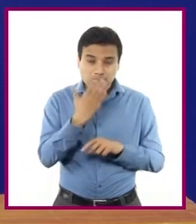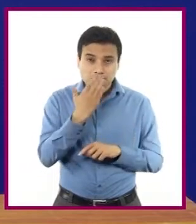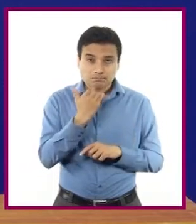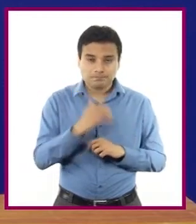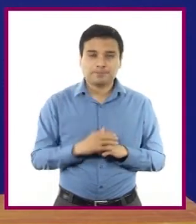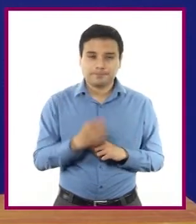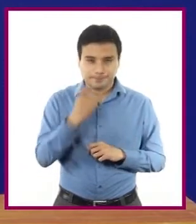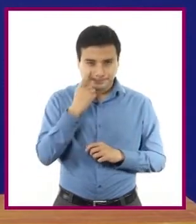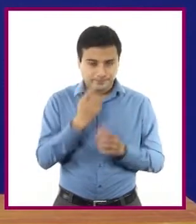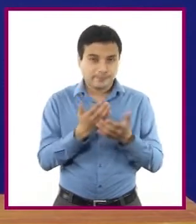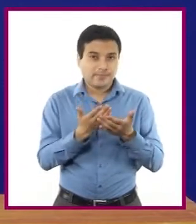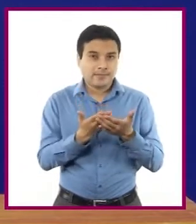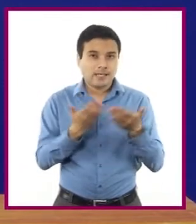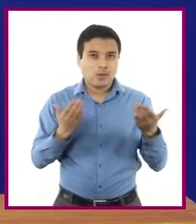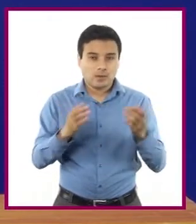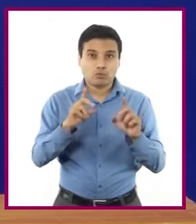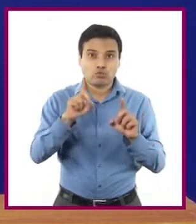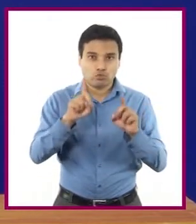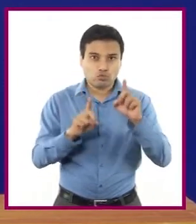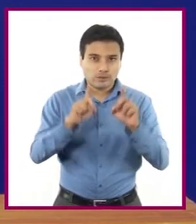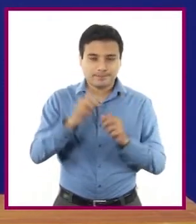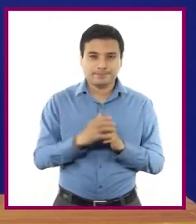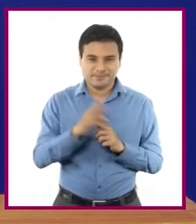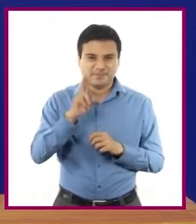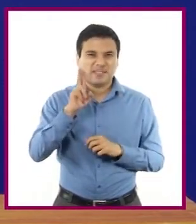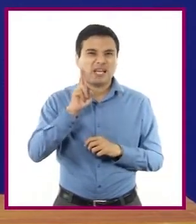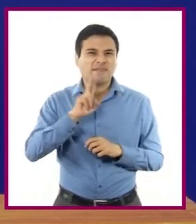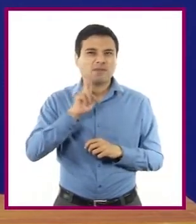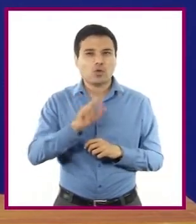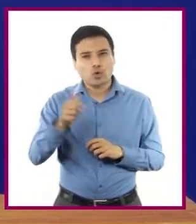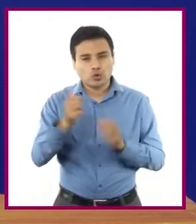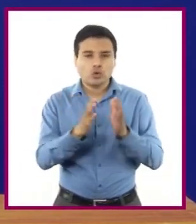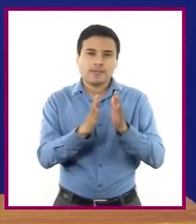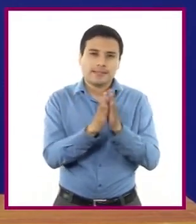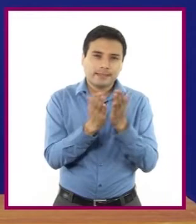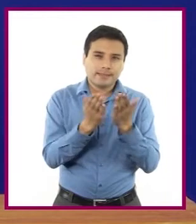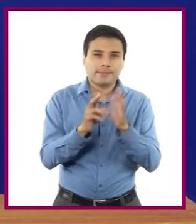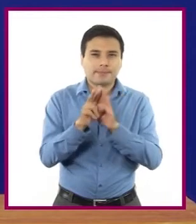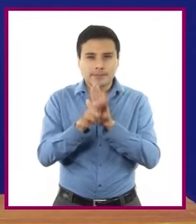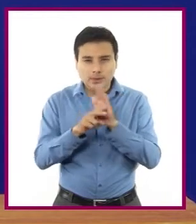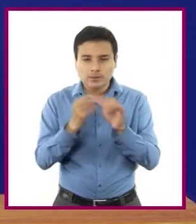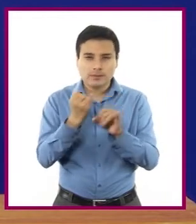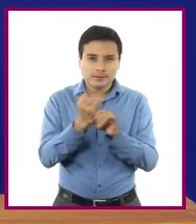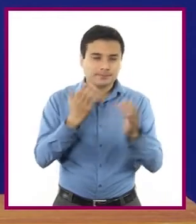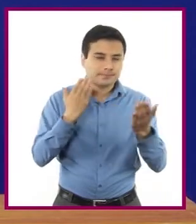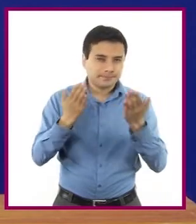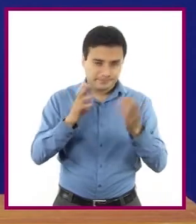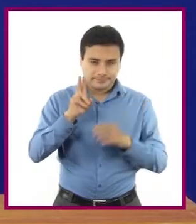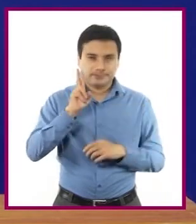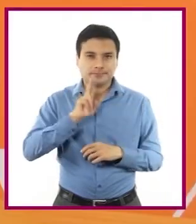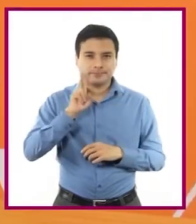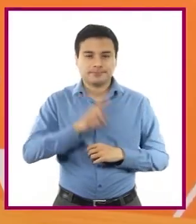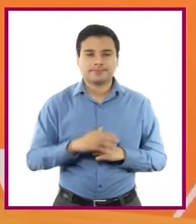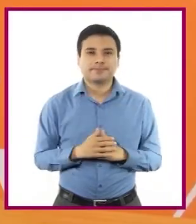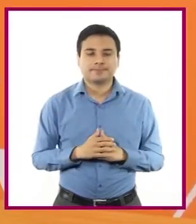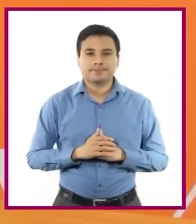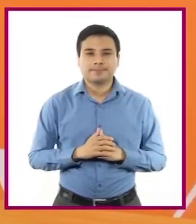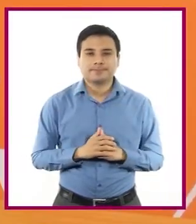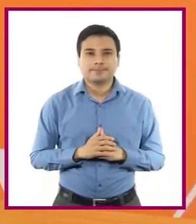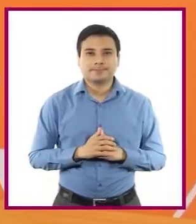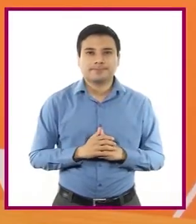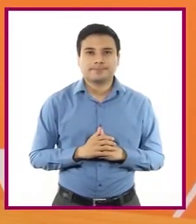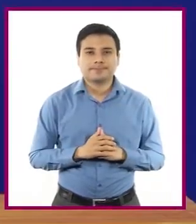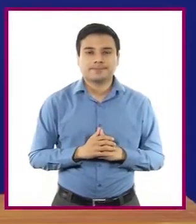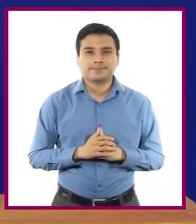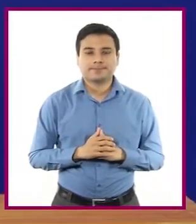Ahora ha surgido una duda. Comparemos otras fuentes para ver si hay información contradictoria. Antes